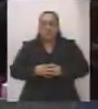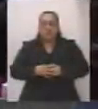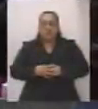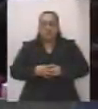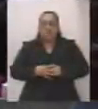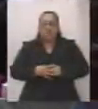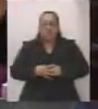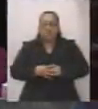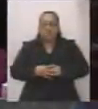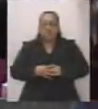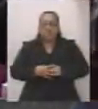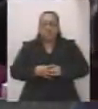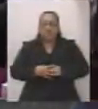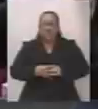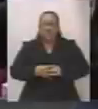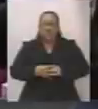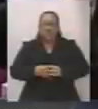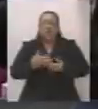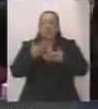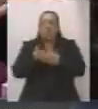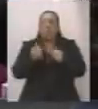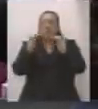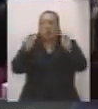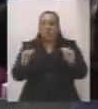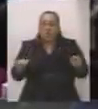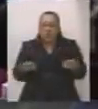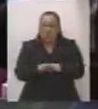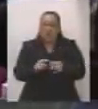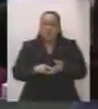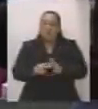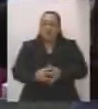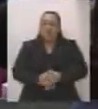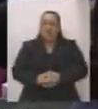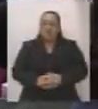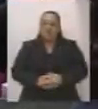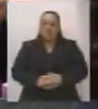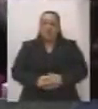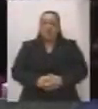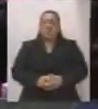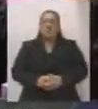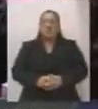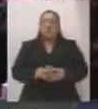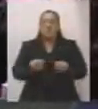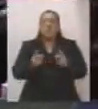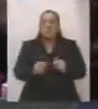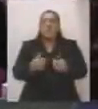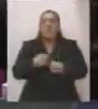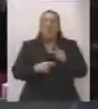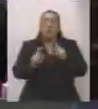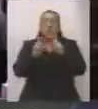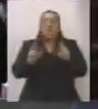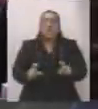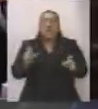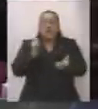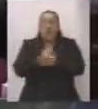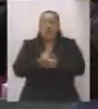ha contribuido a disminuir la desigualdad, porque los que obtienen sus certificados